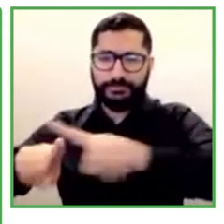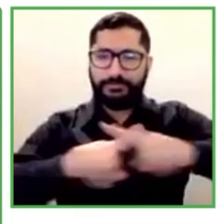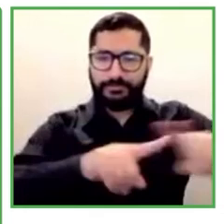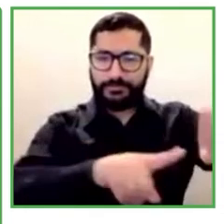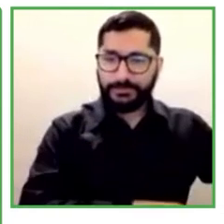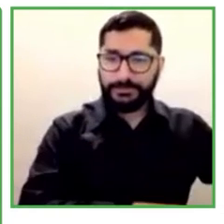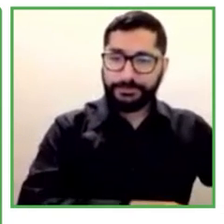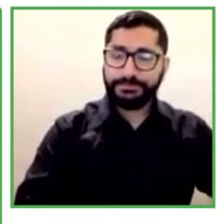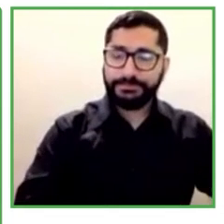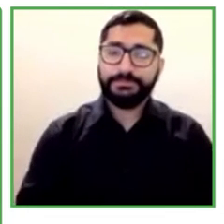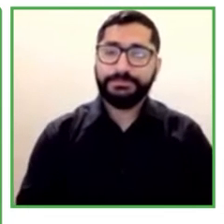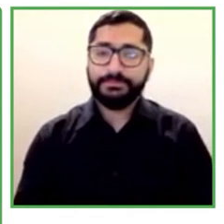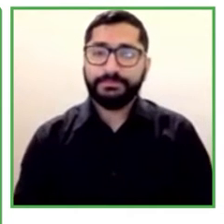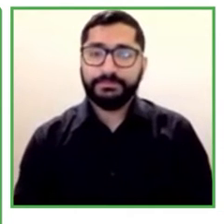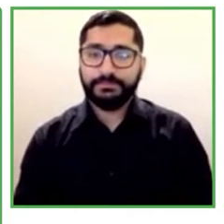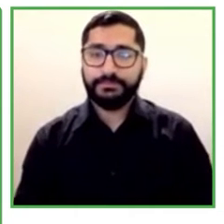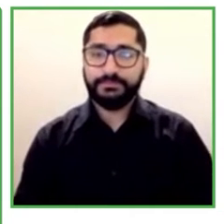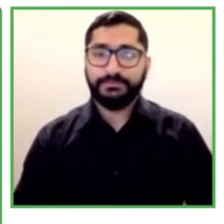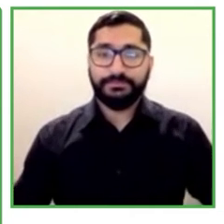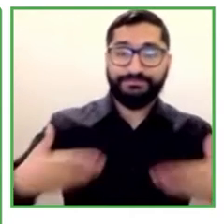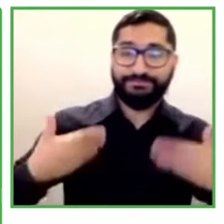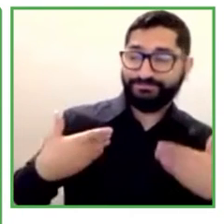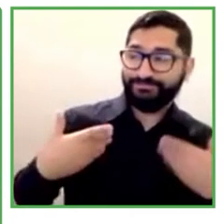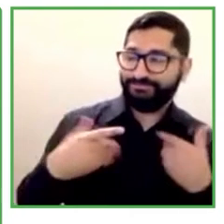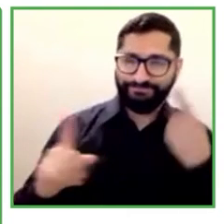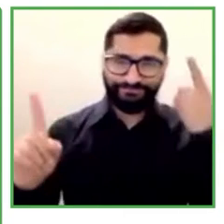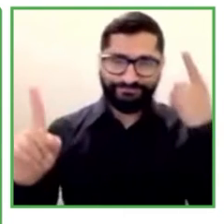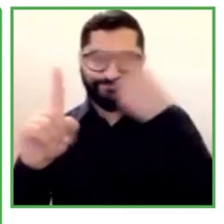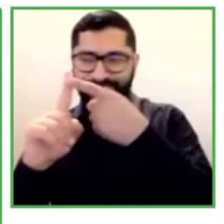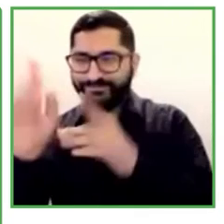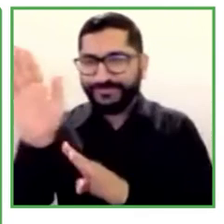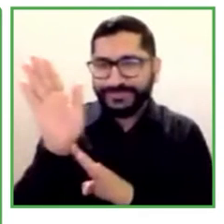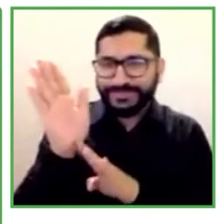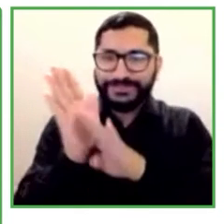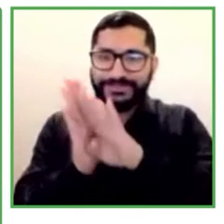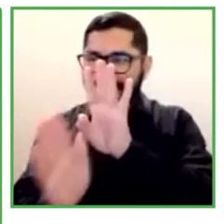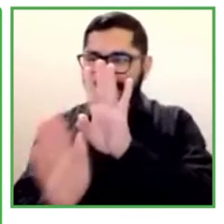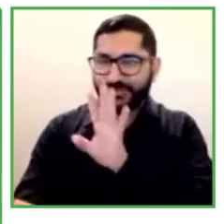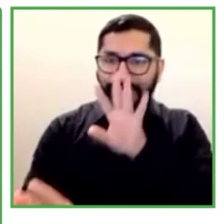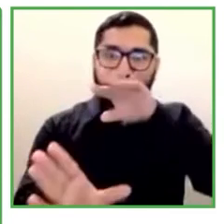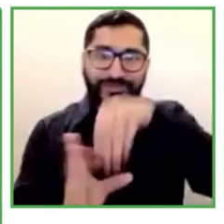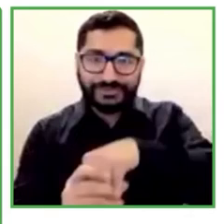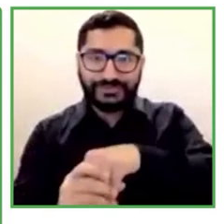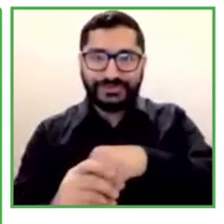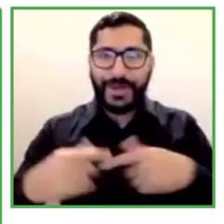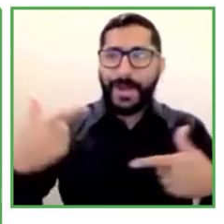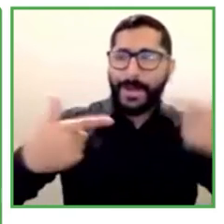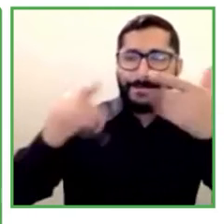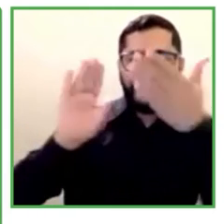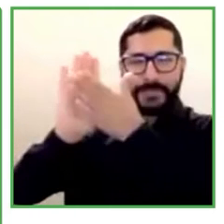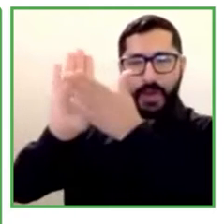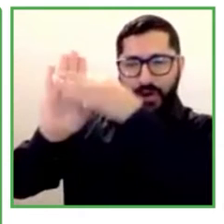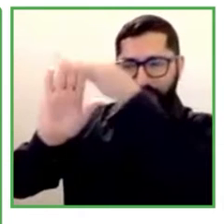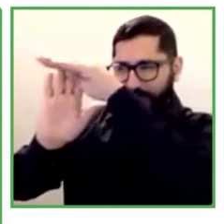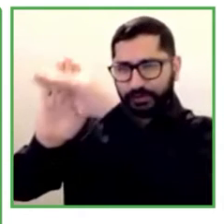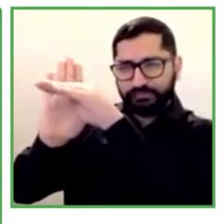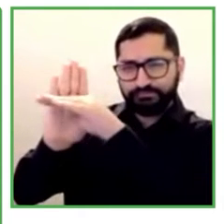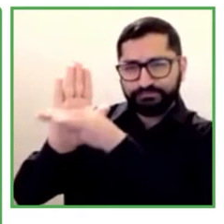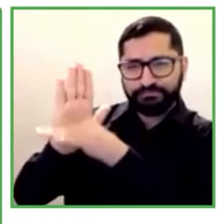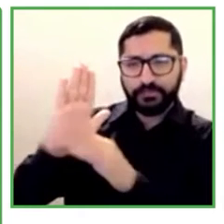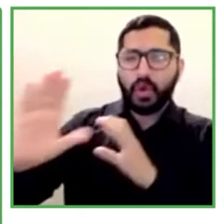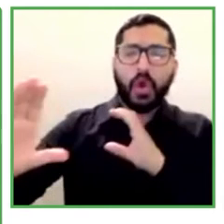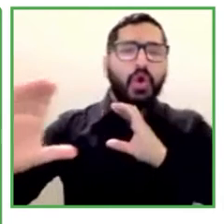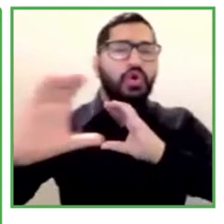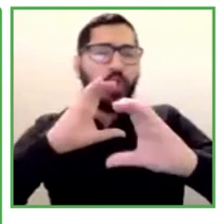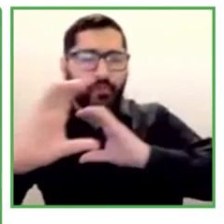la comunicación y la cultura, cómo poder generar una cultura abierta hacia la inclusión y que educara también sobre